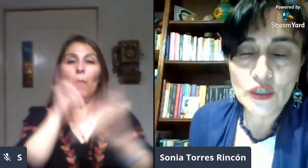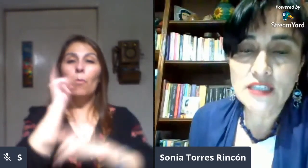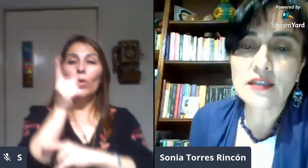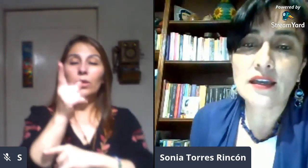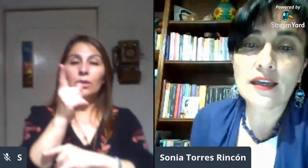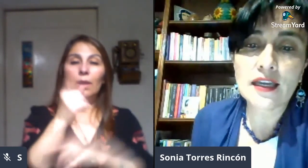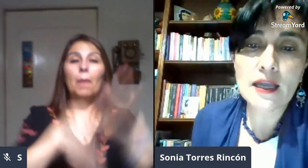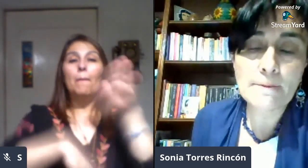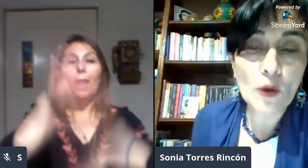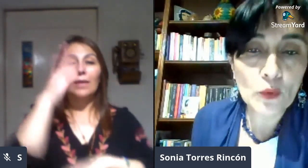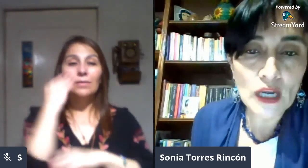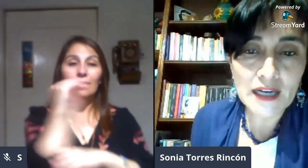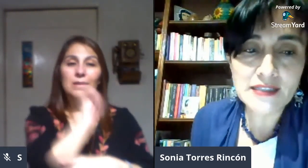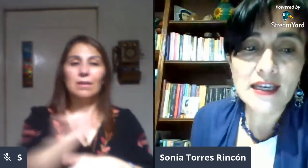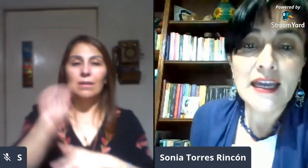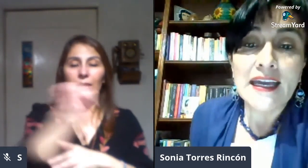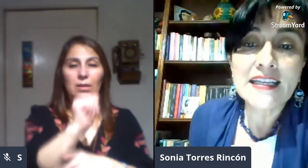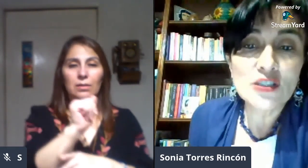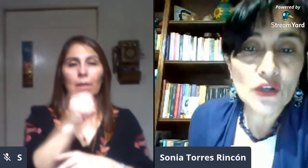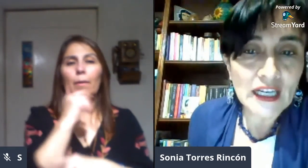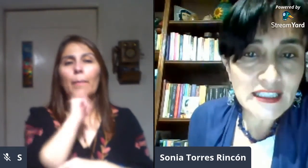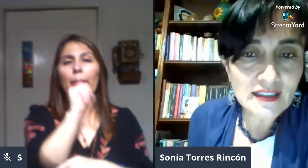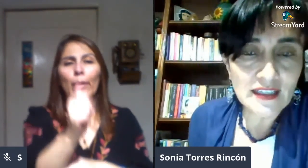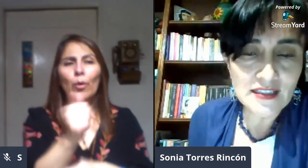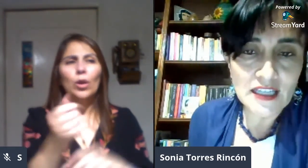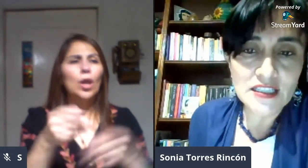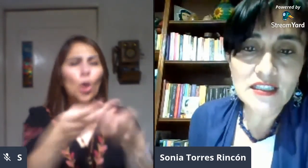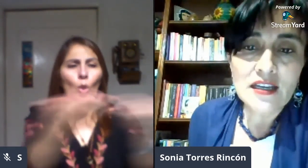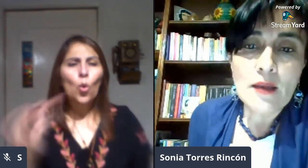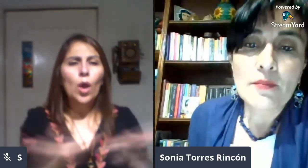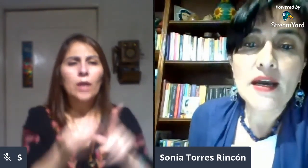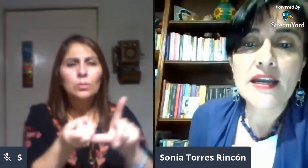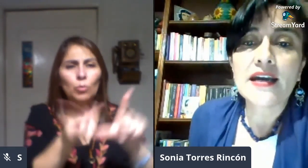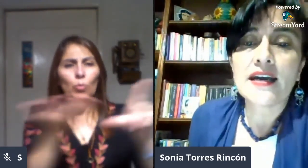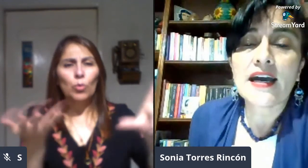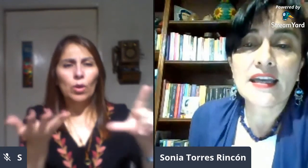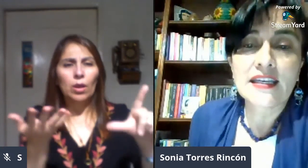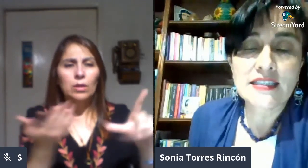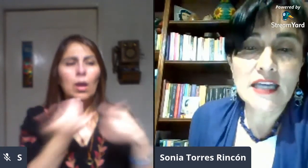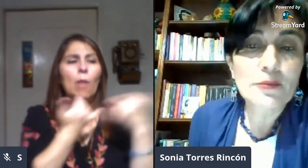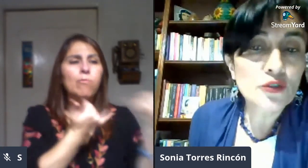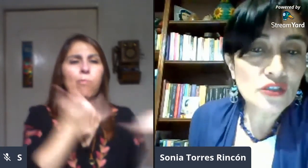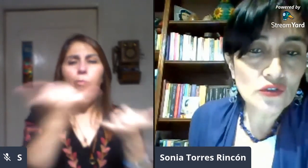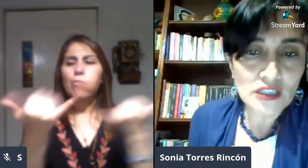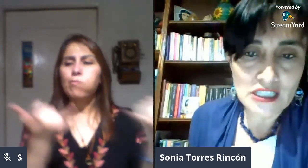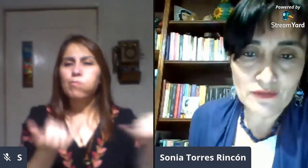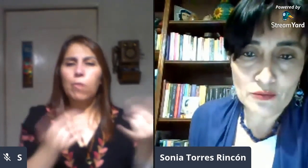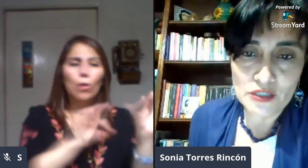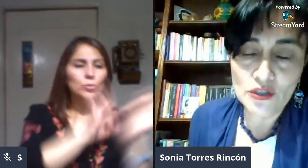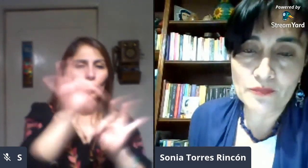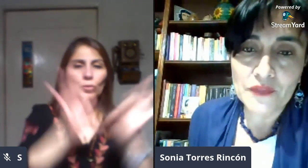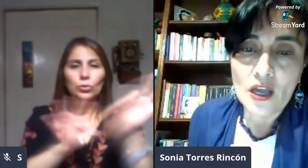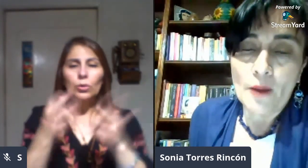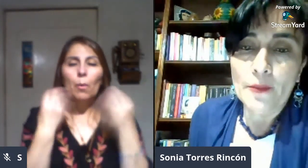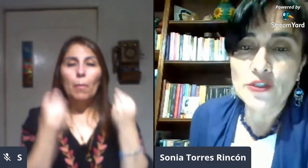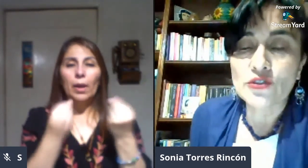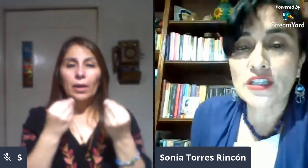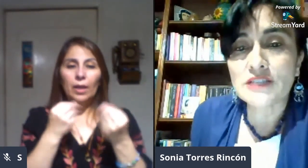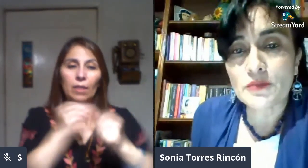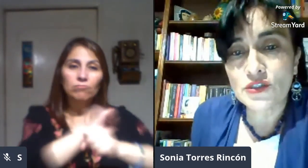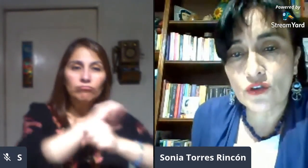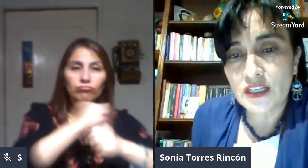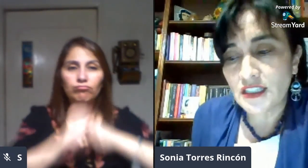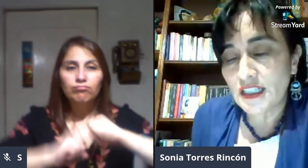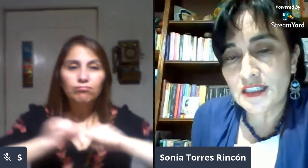de sectores populares, que se organizan desde allí para agenciar procesos de transformación.